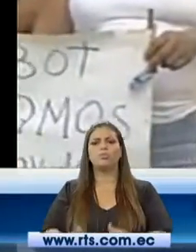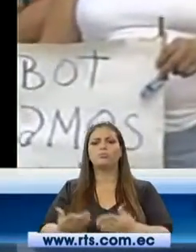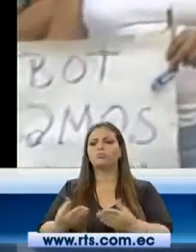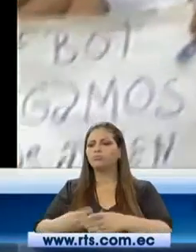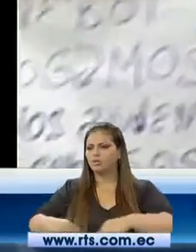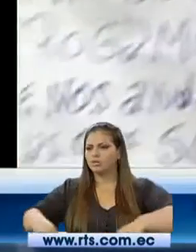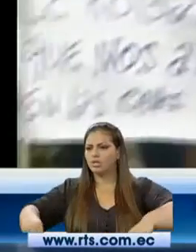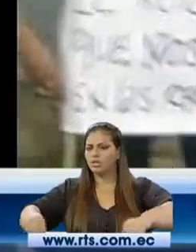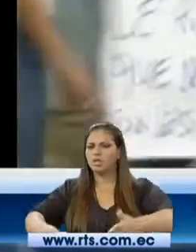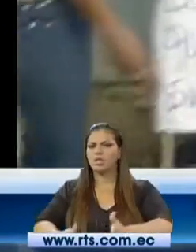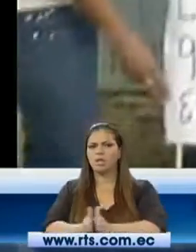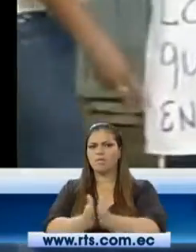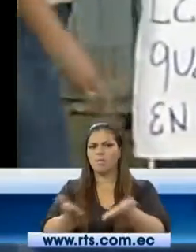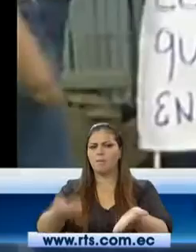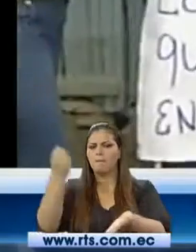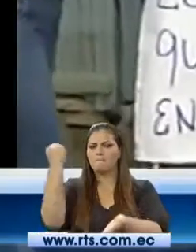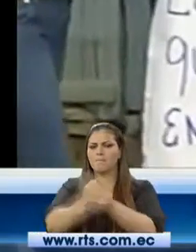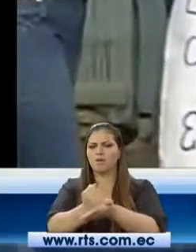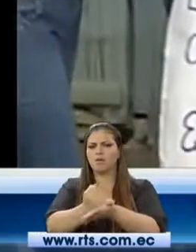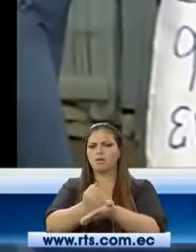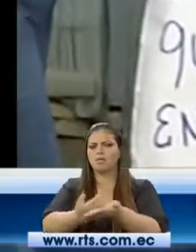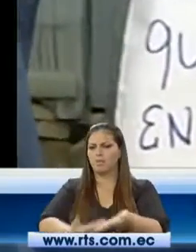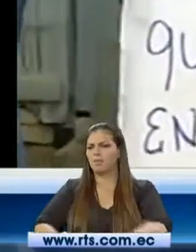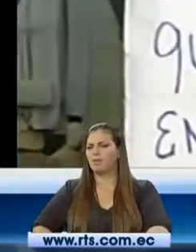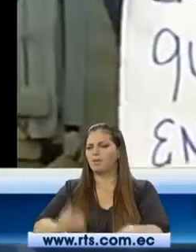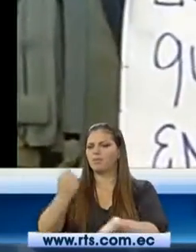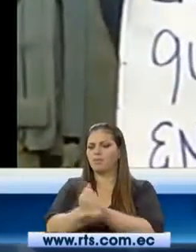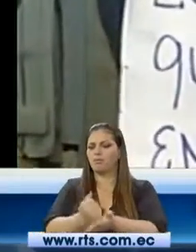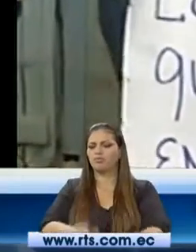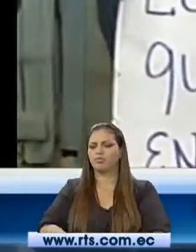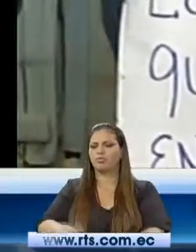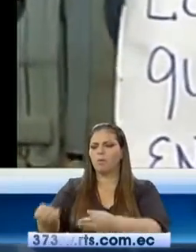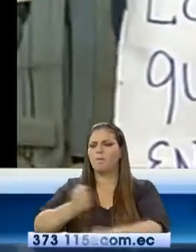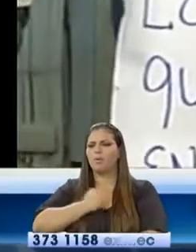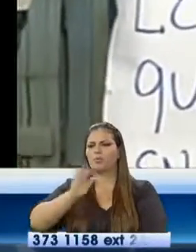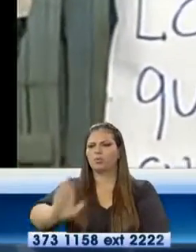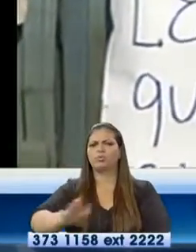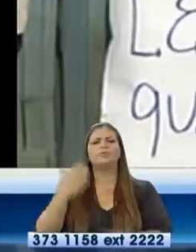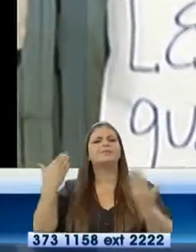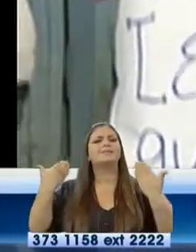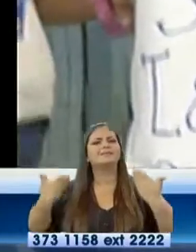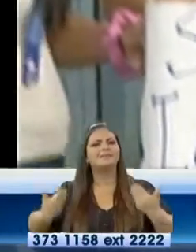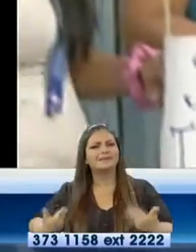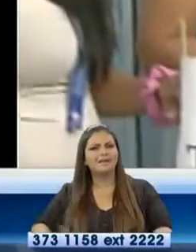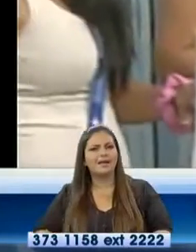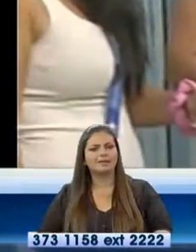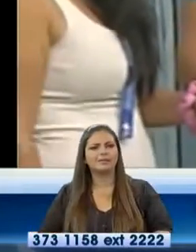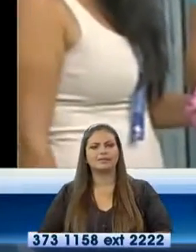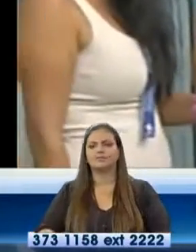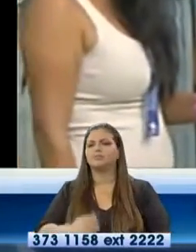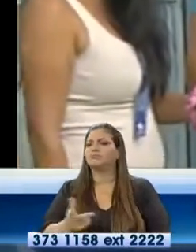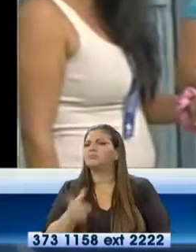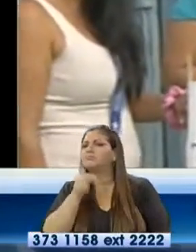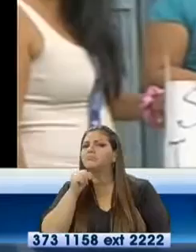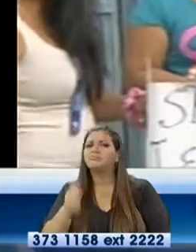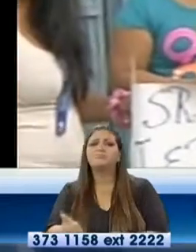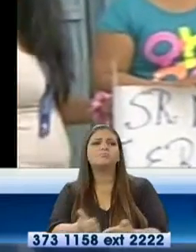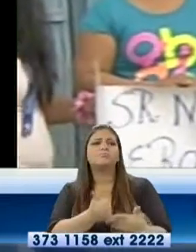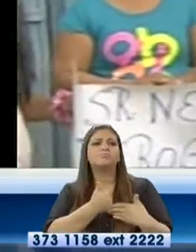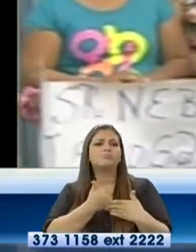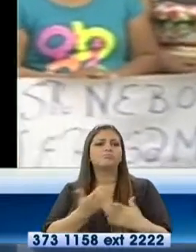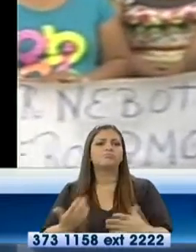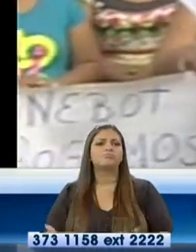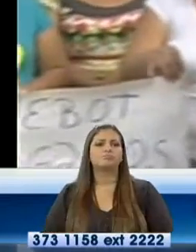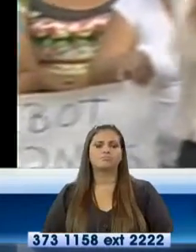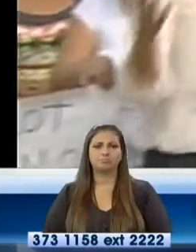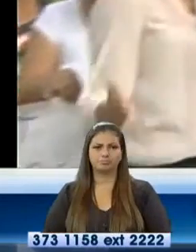lastimosamente no viene nadie aquí a colaborarnos, no puede entrar. Lo que piden es momentáneamente, hasta que venga la